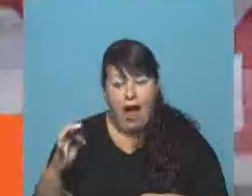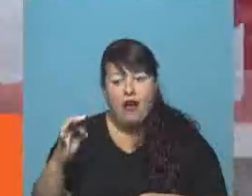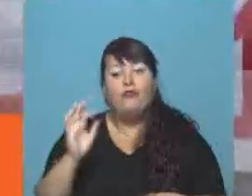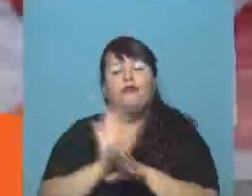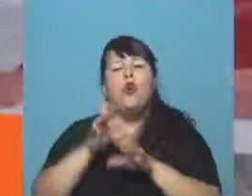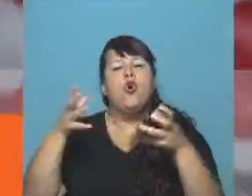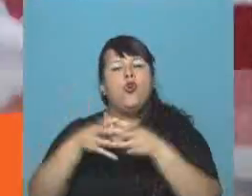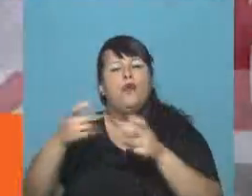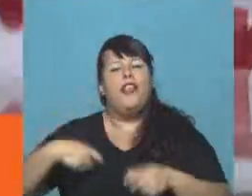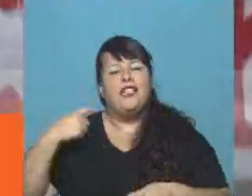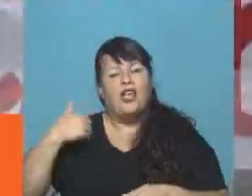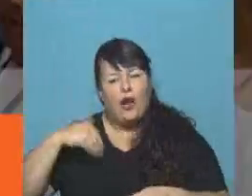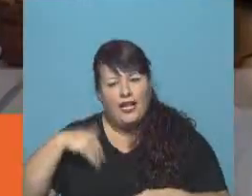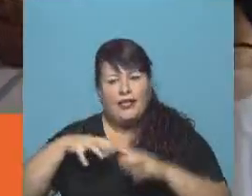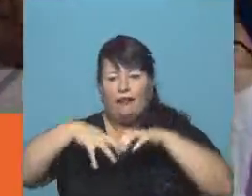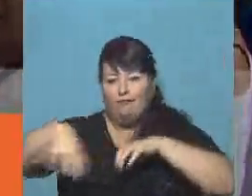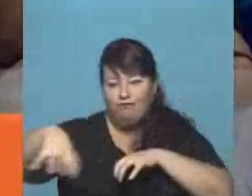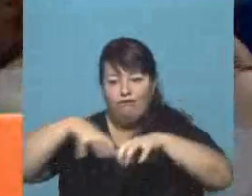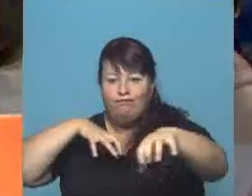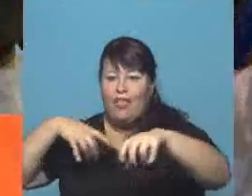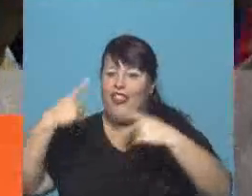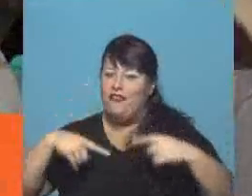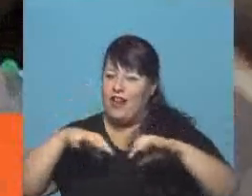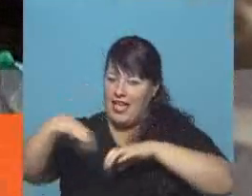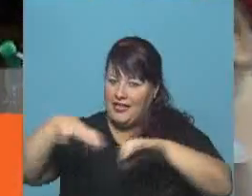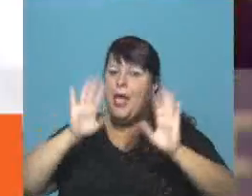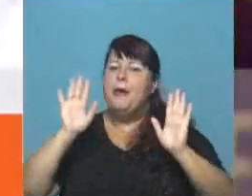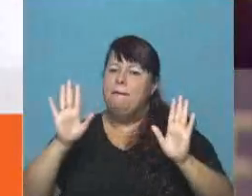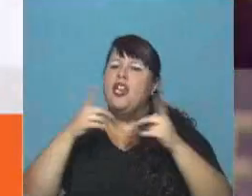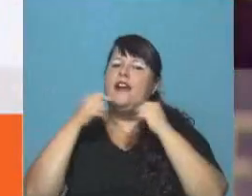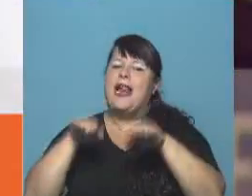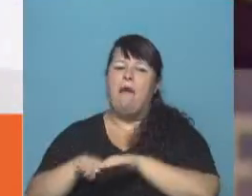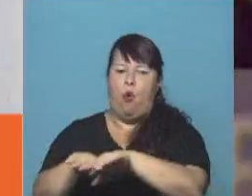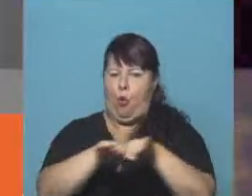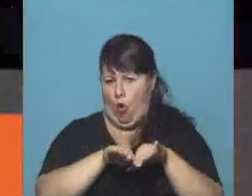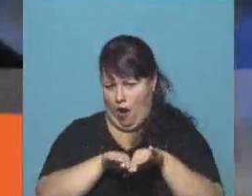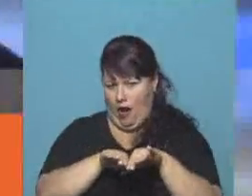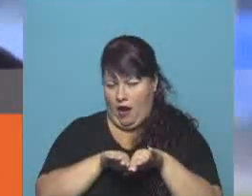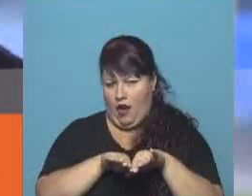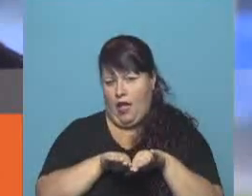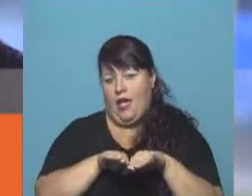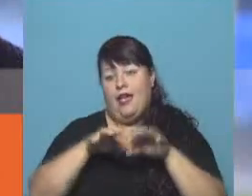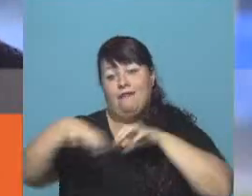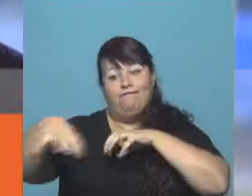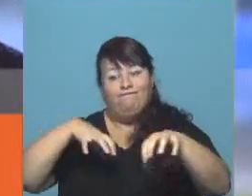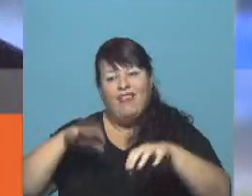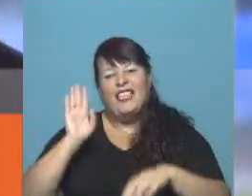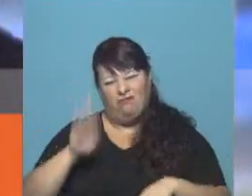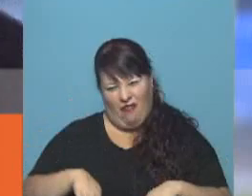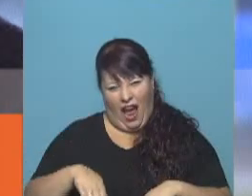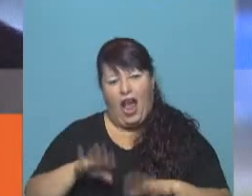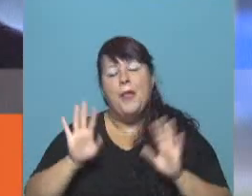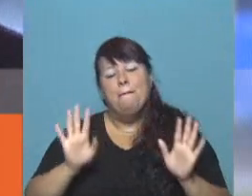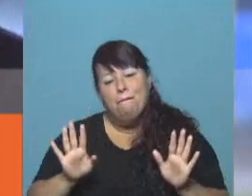encuentra el movimiento sindical argentino dividido en distintos actos, pero con reclamos similares. La división no es buena,